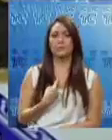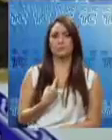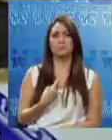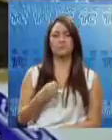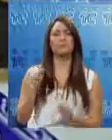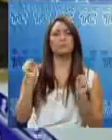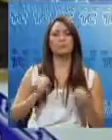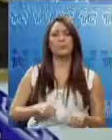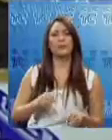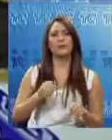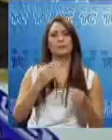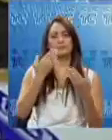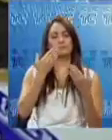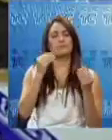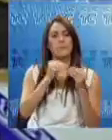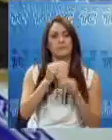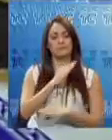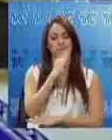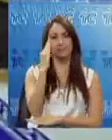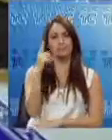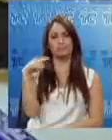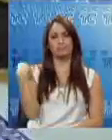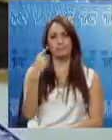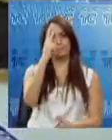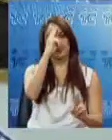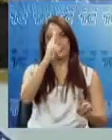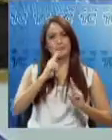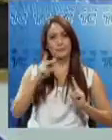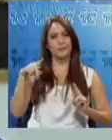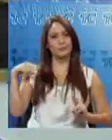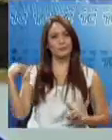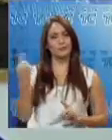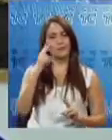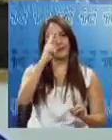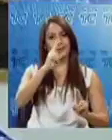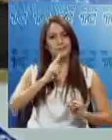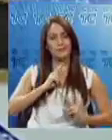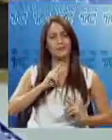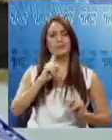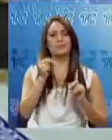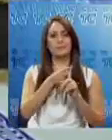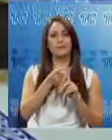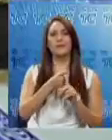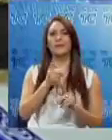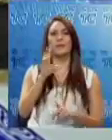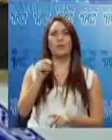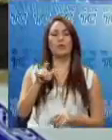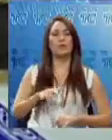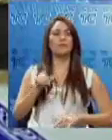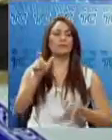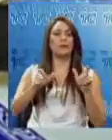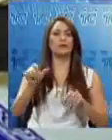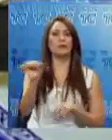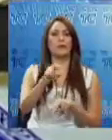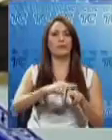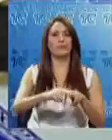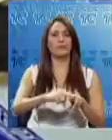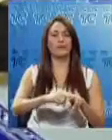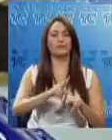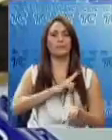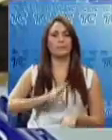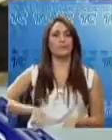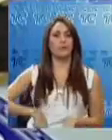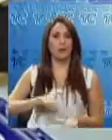comerciales nos está dando dignidad el gobierno nacional. Se ha determinado el operativo pionero contra la informalidad, y no solamente es en Quito, en Pichinches, a